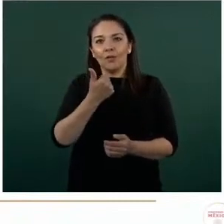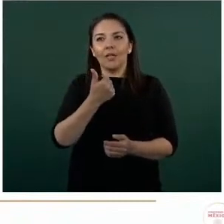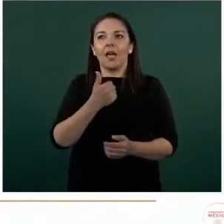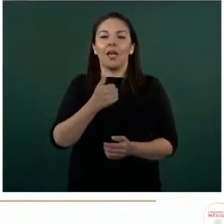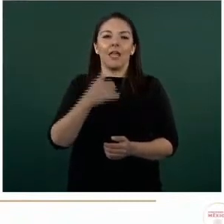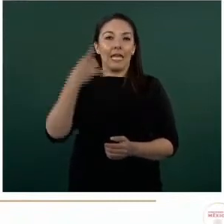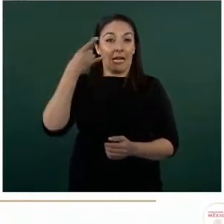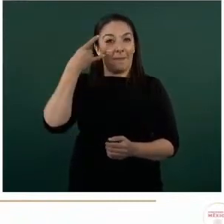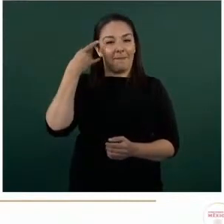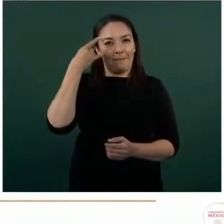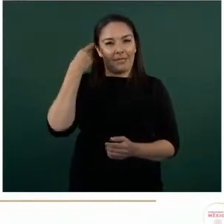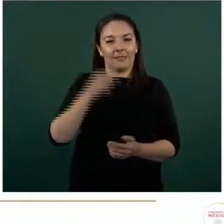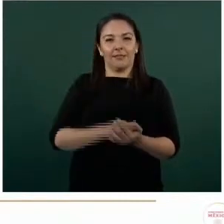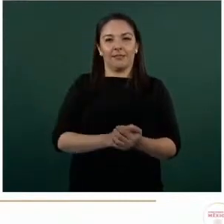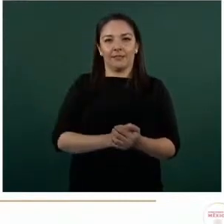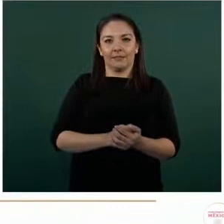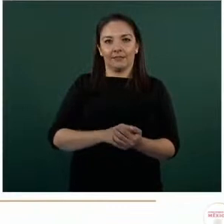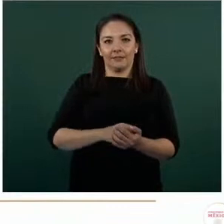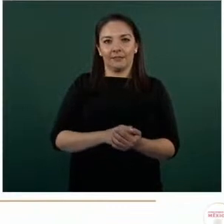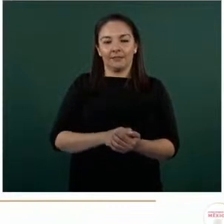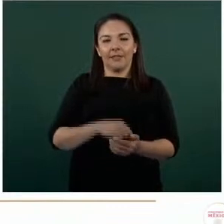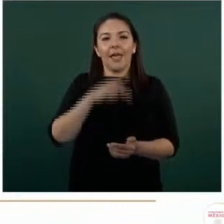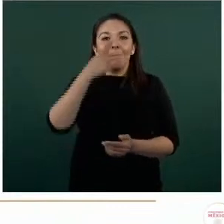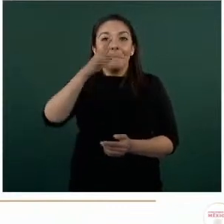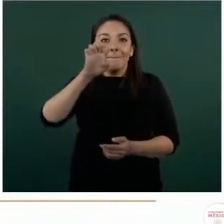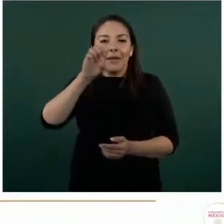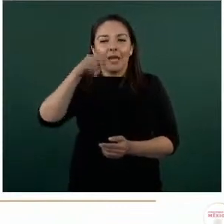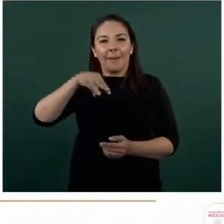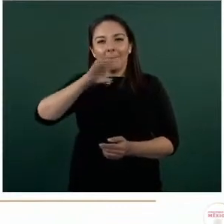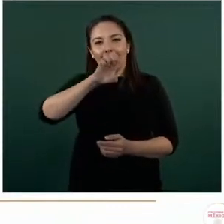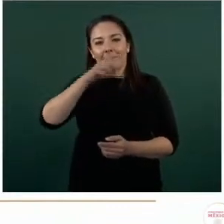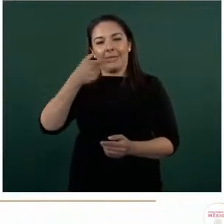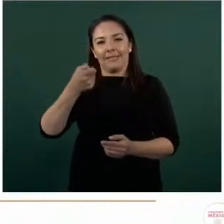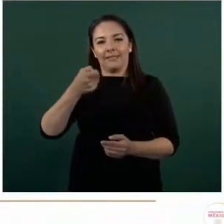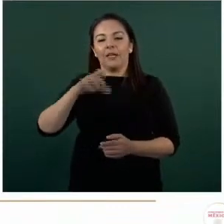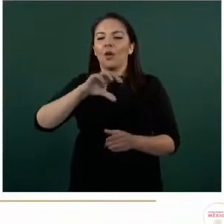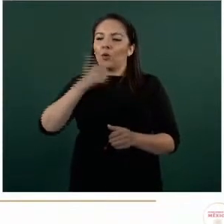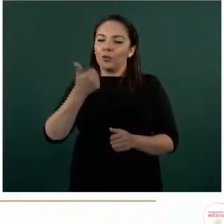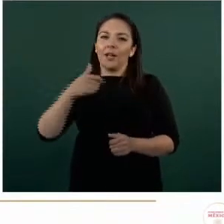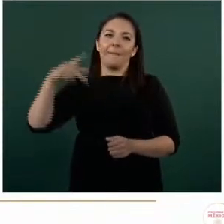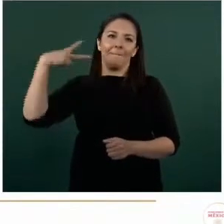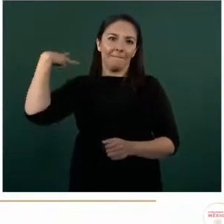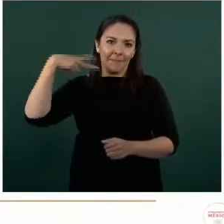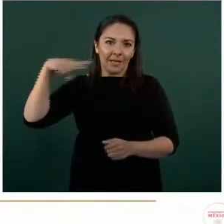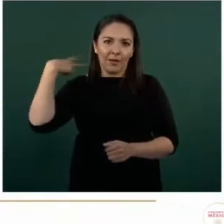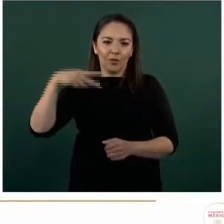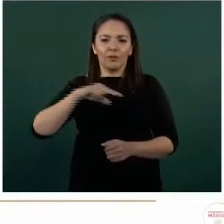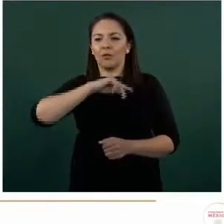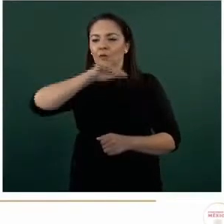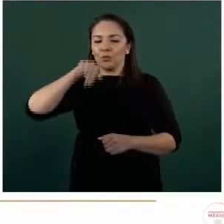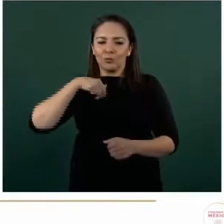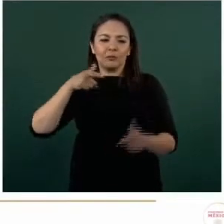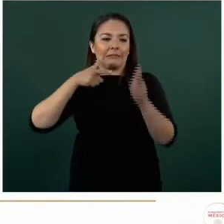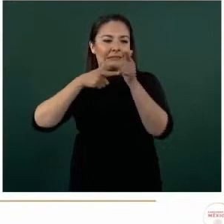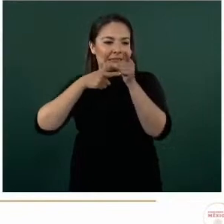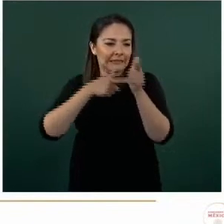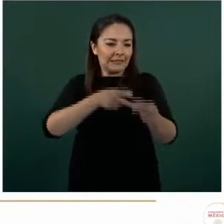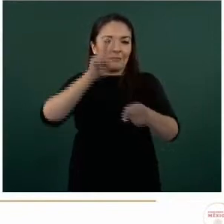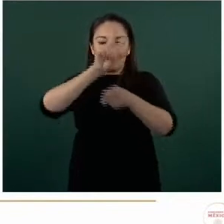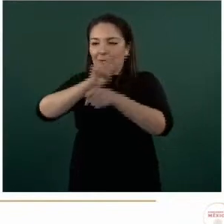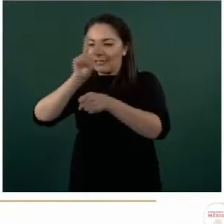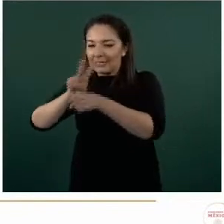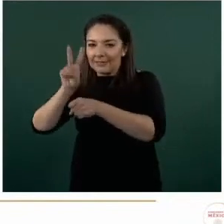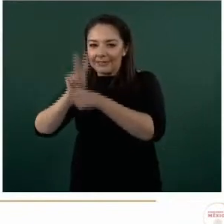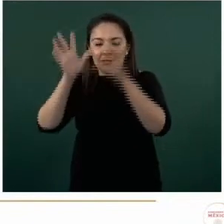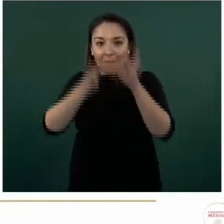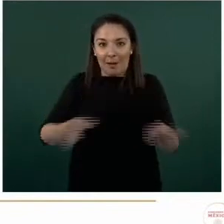y 22.95 de franquicia BP en Cotaxtla, Veracruz. Seguimos también revisando este servicio importante para los